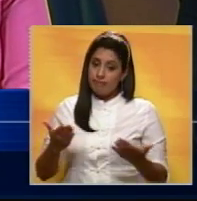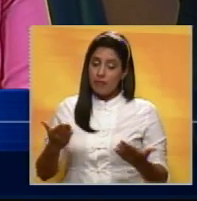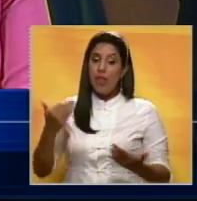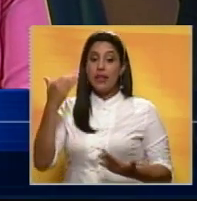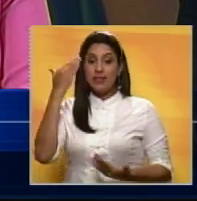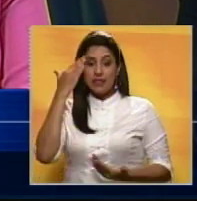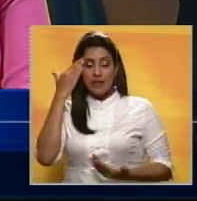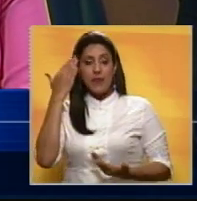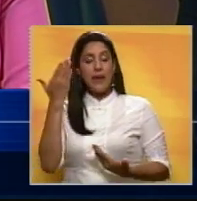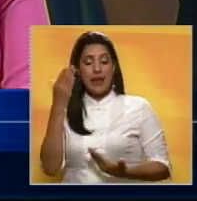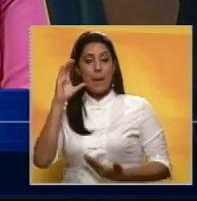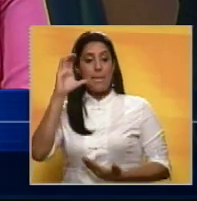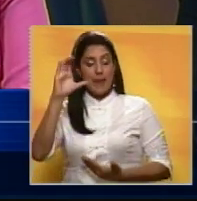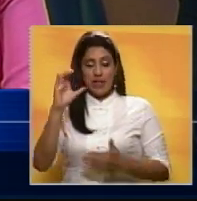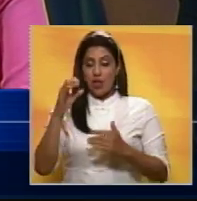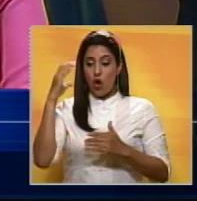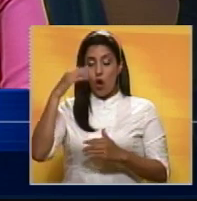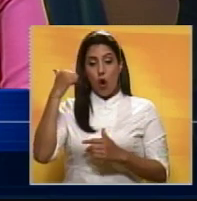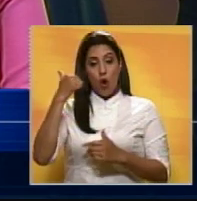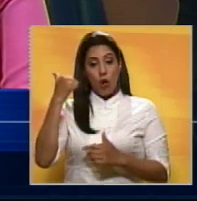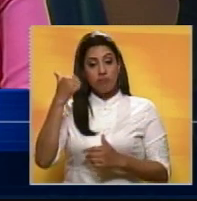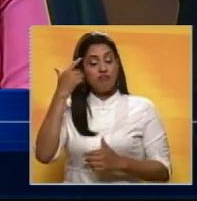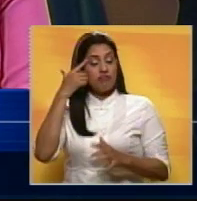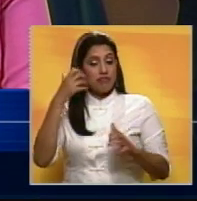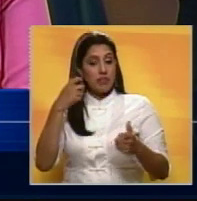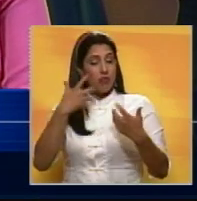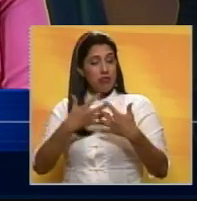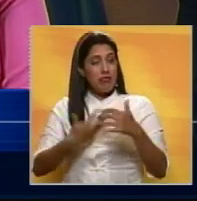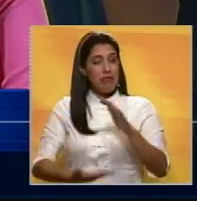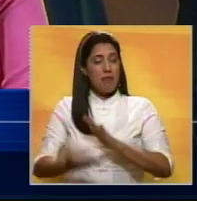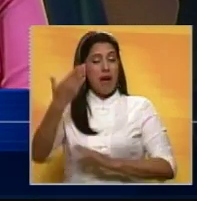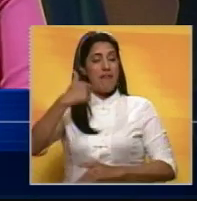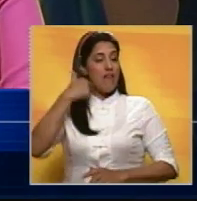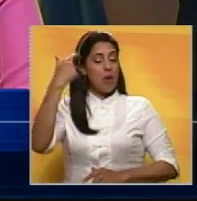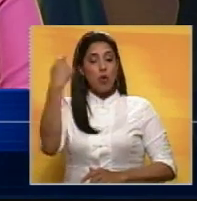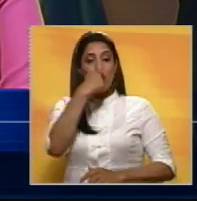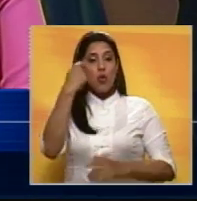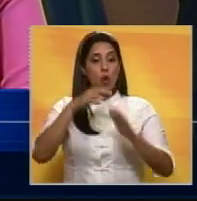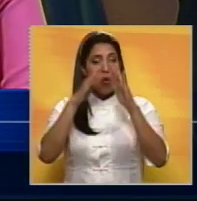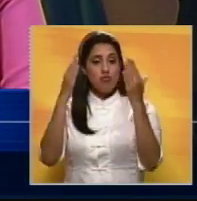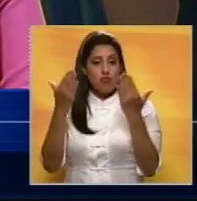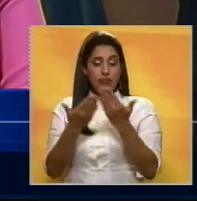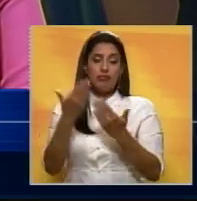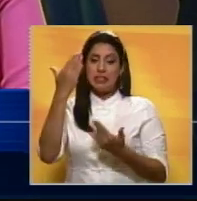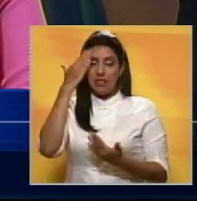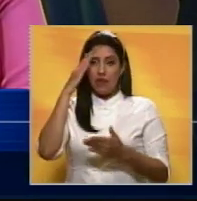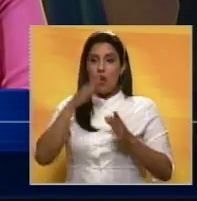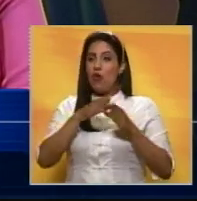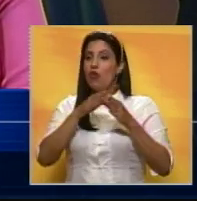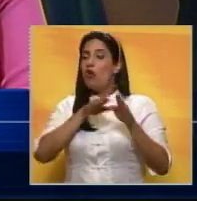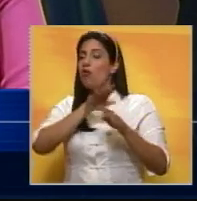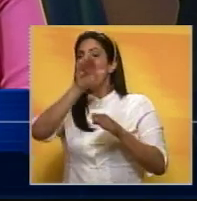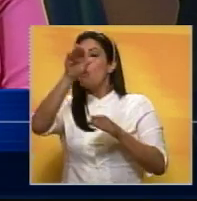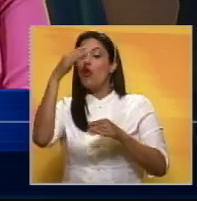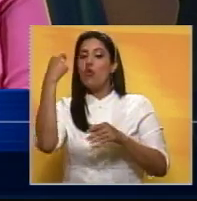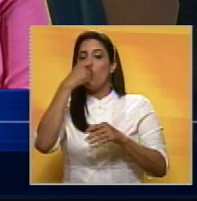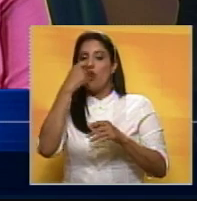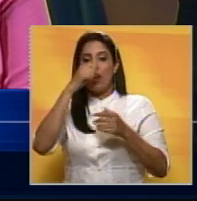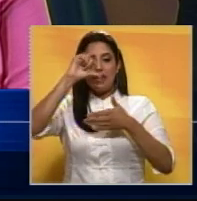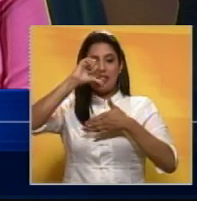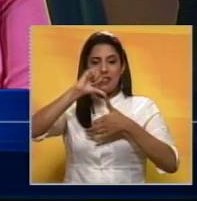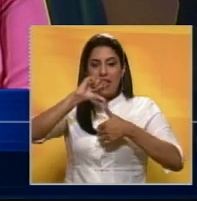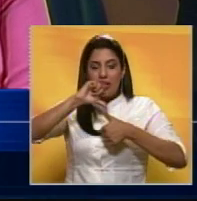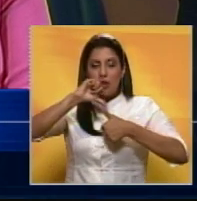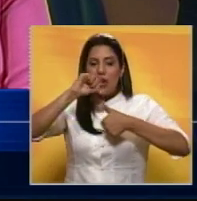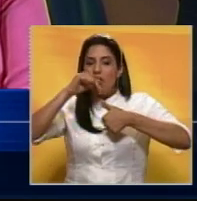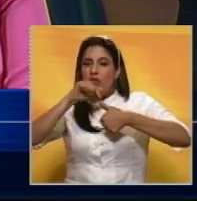Sabemos que el país vecino es el principal productor de drogas del mundo. Sabemos también por dónde pasa la droga, por qué país